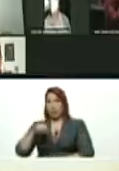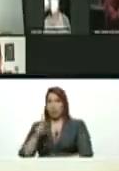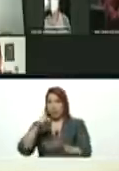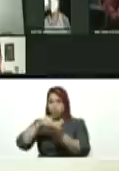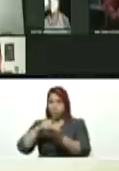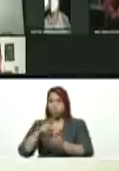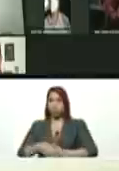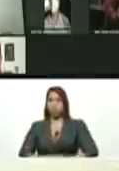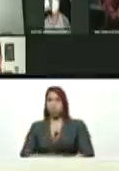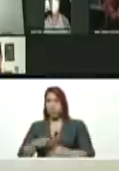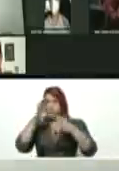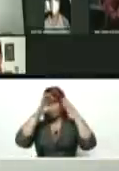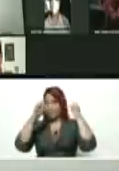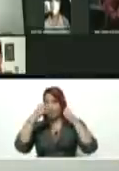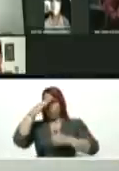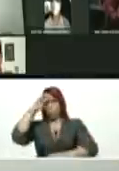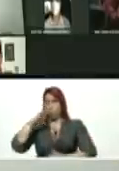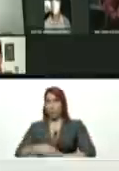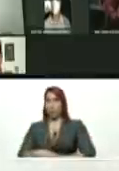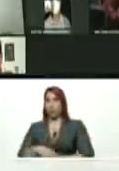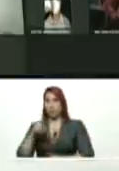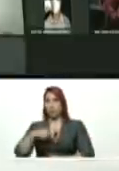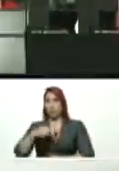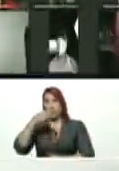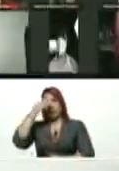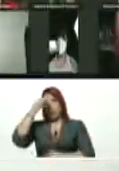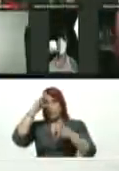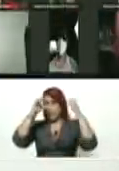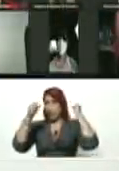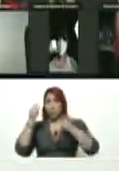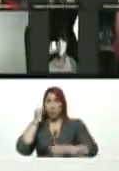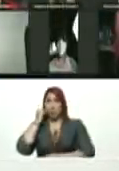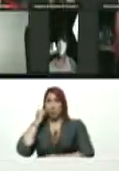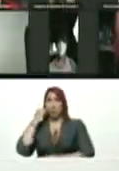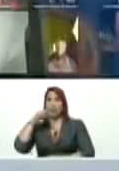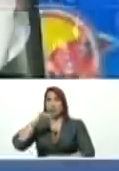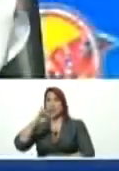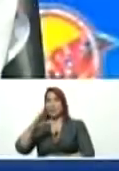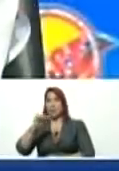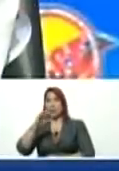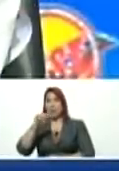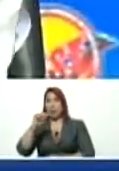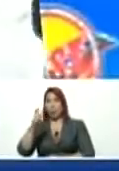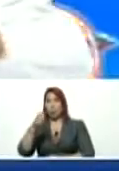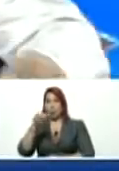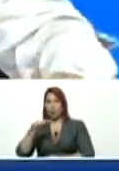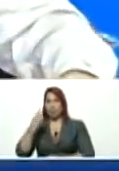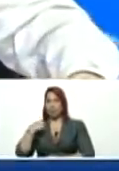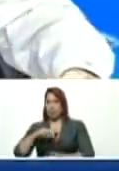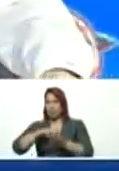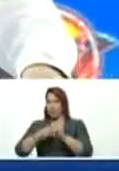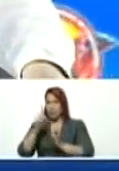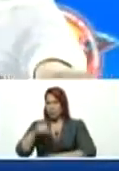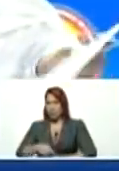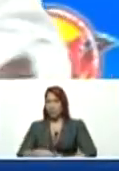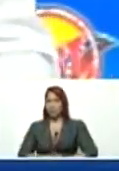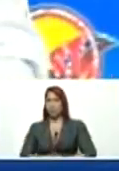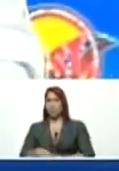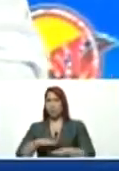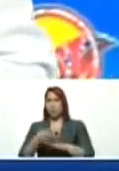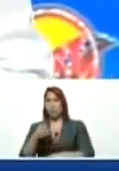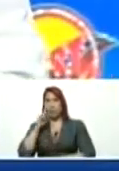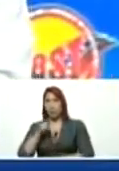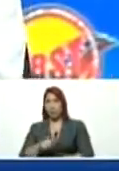embajador desde cuba nuestra embajadora tiene un significado también presidente porque igualmente que el